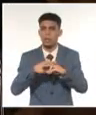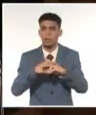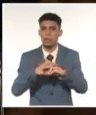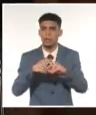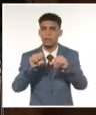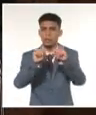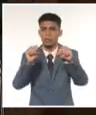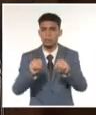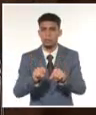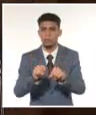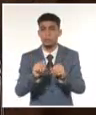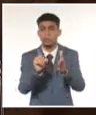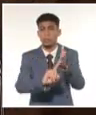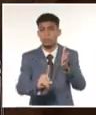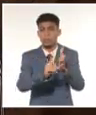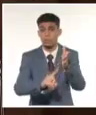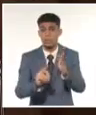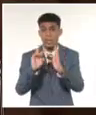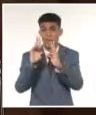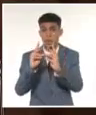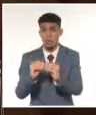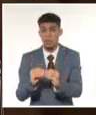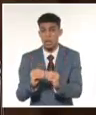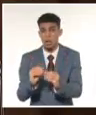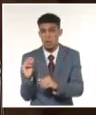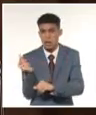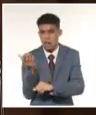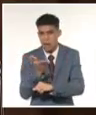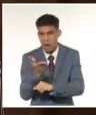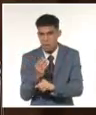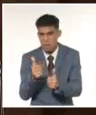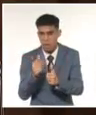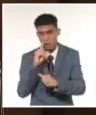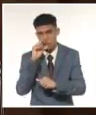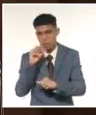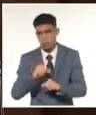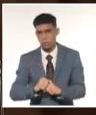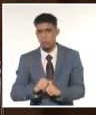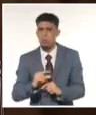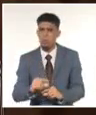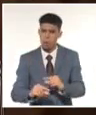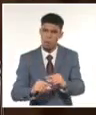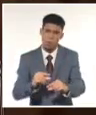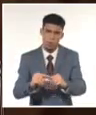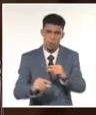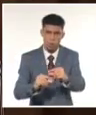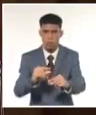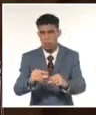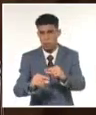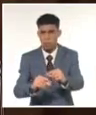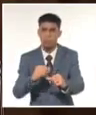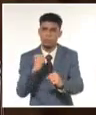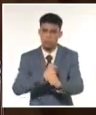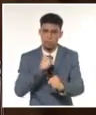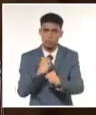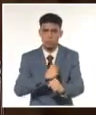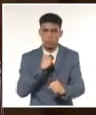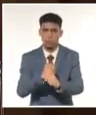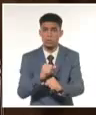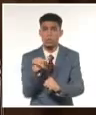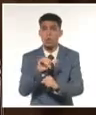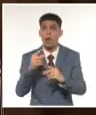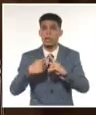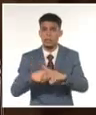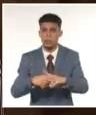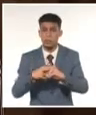estemos viendo los resultados en lo inmediato, lo que ya se hace resulta promisorio, sólido y, lo más